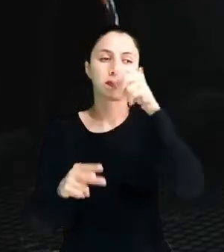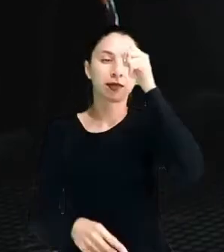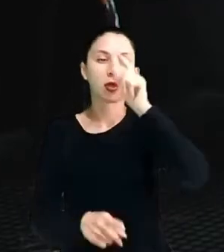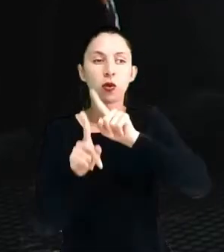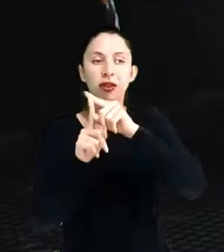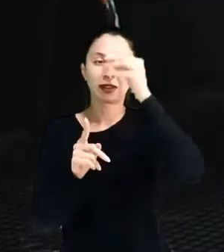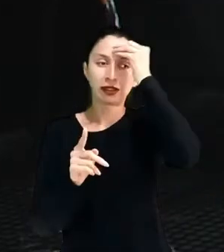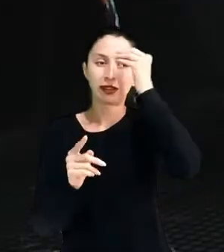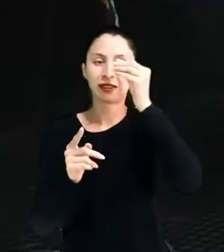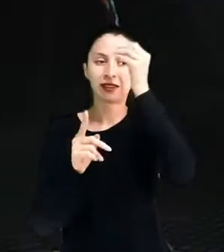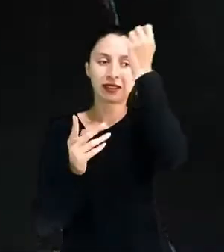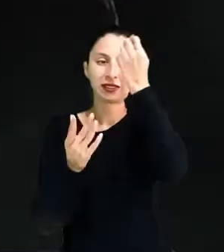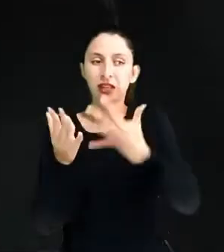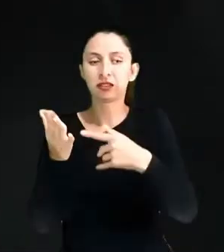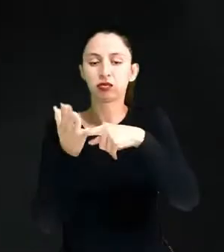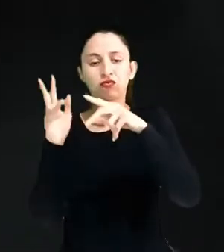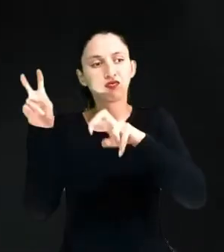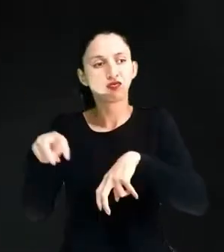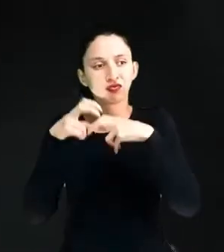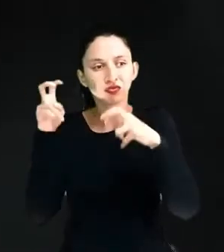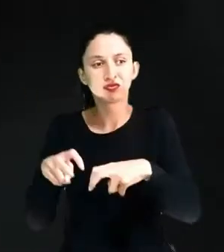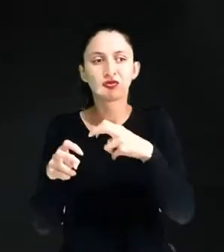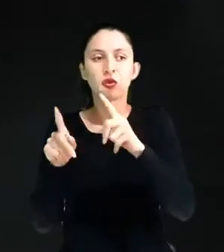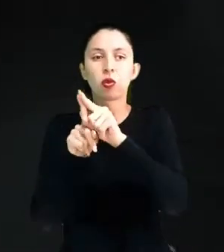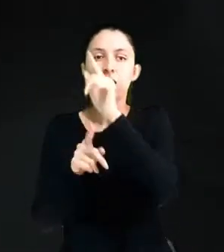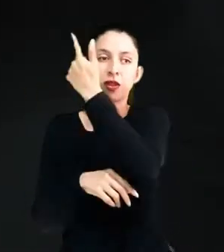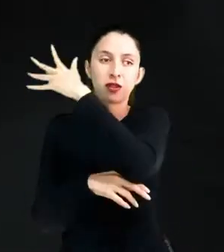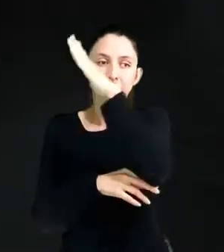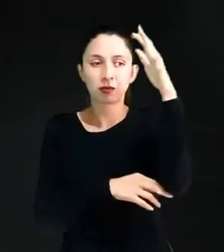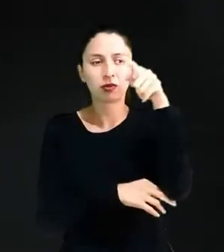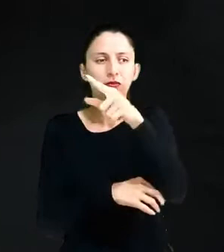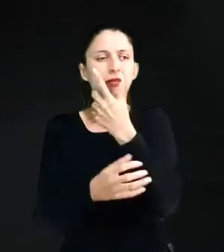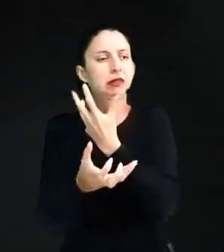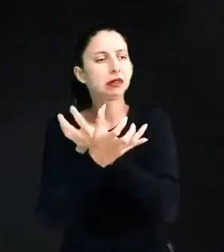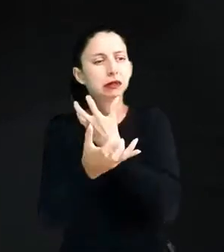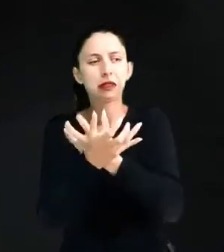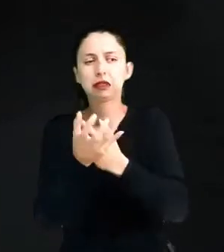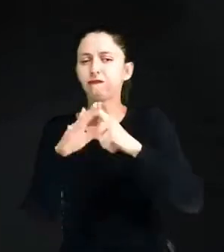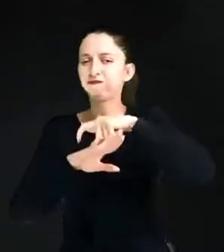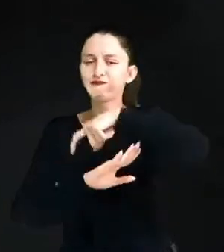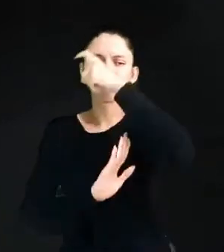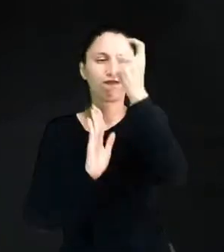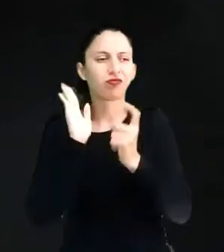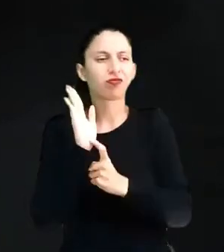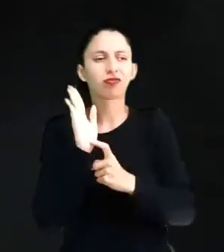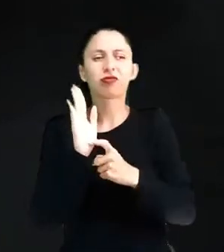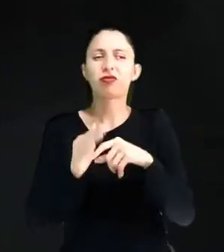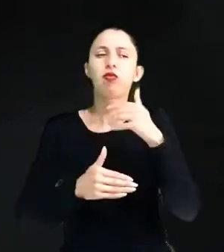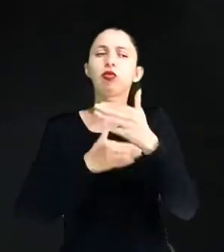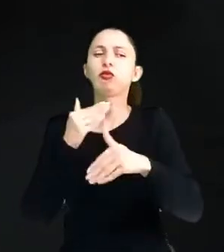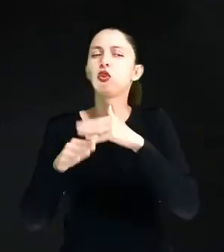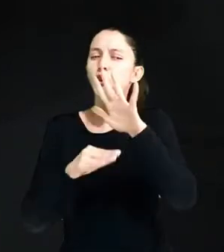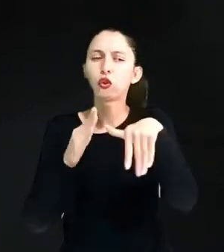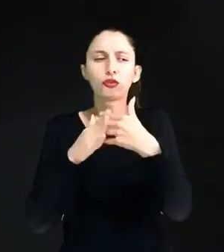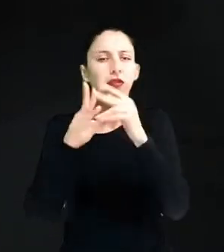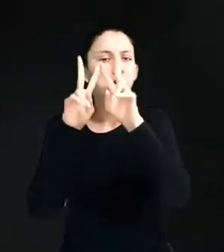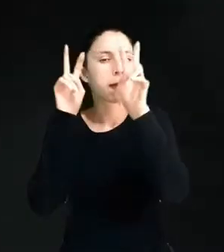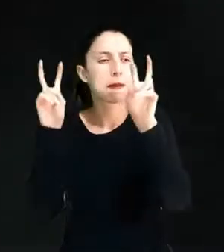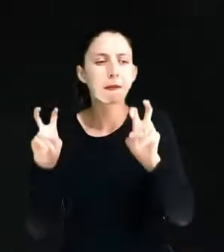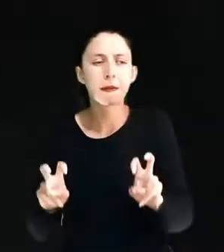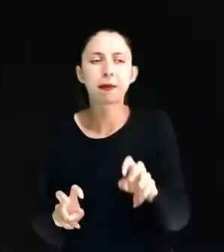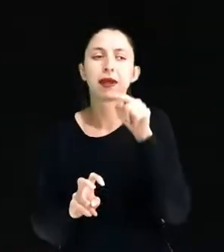La agroforestería es una ciencia muy compleja, donde todo el tema de